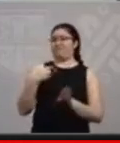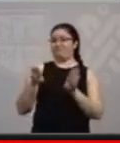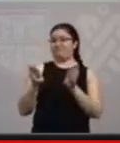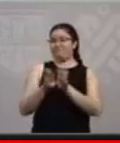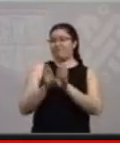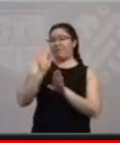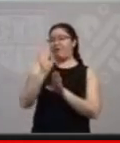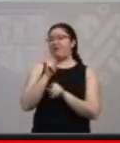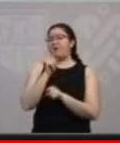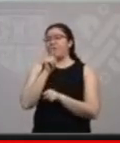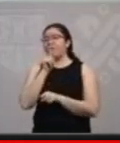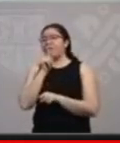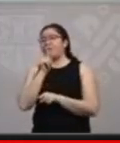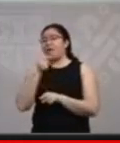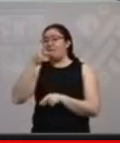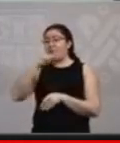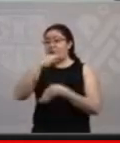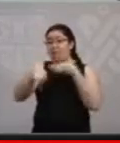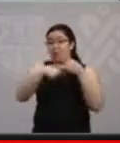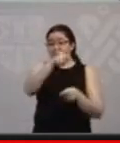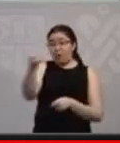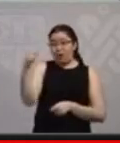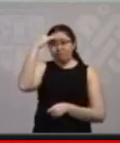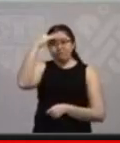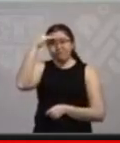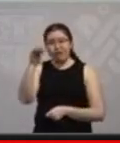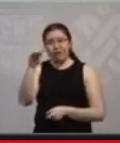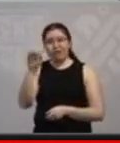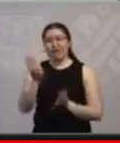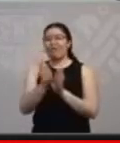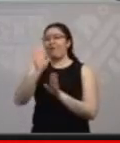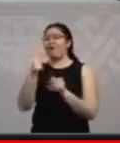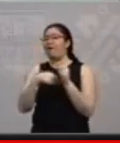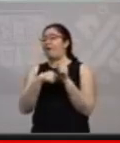voces. No tengo pruebas yo personalmente.